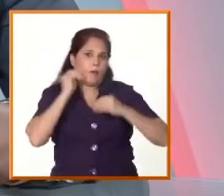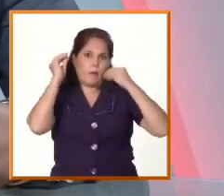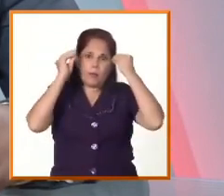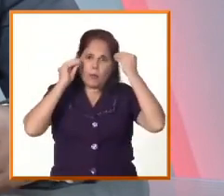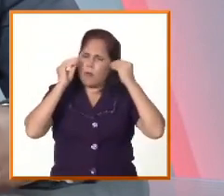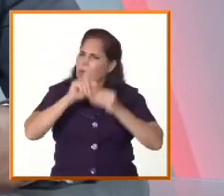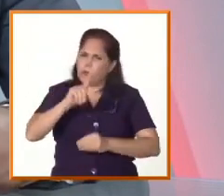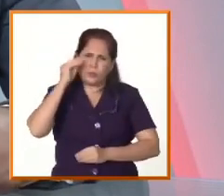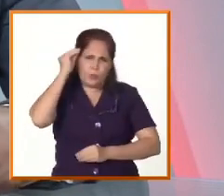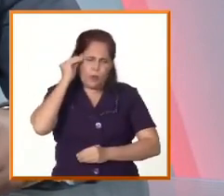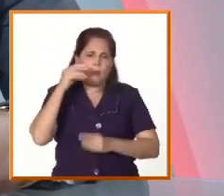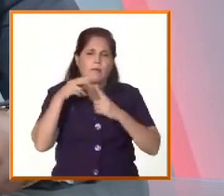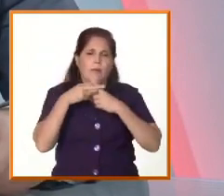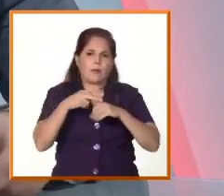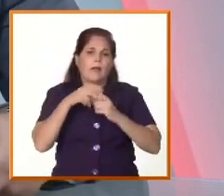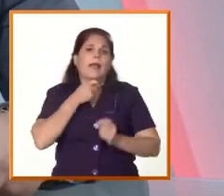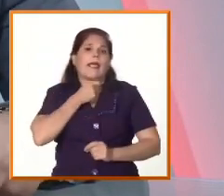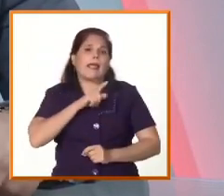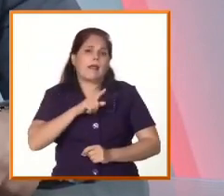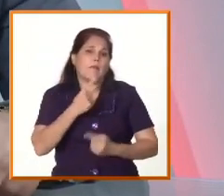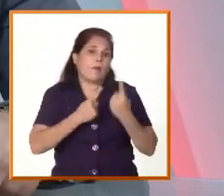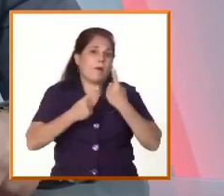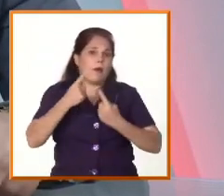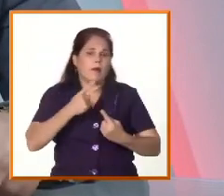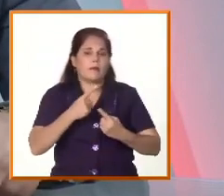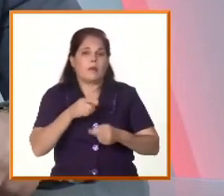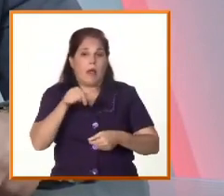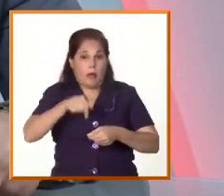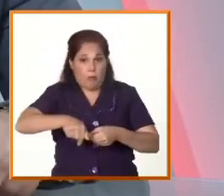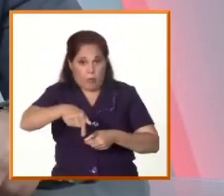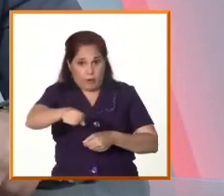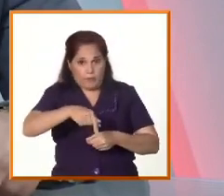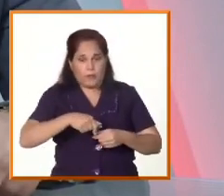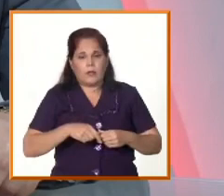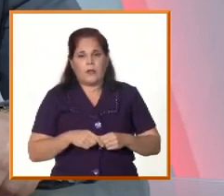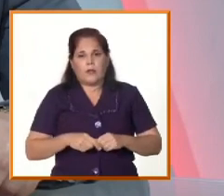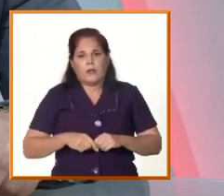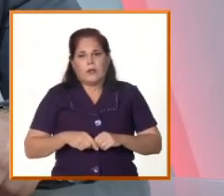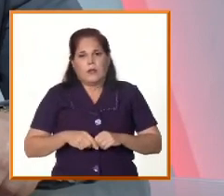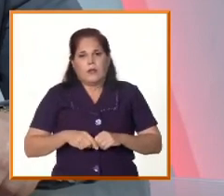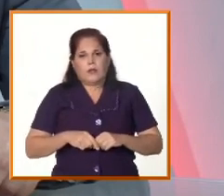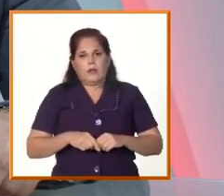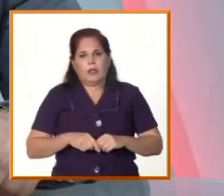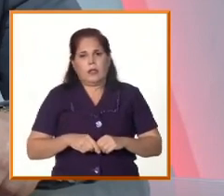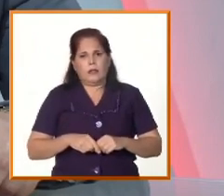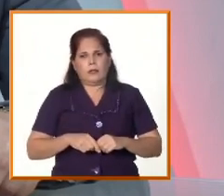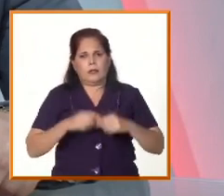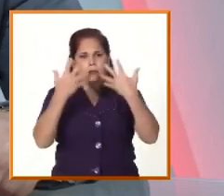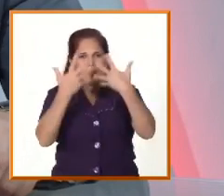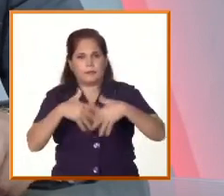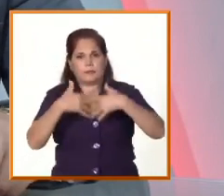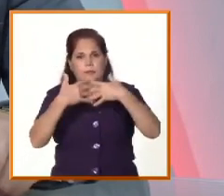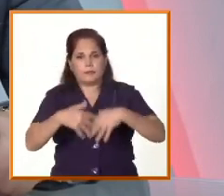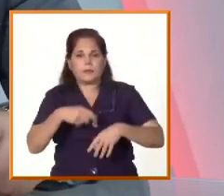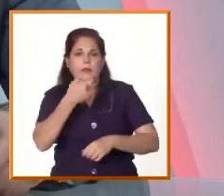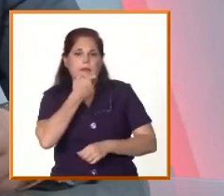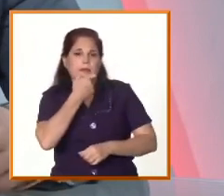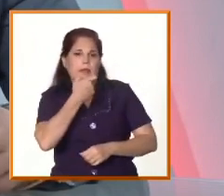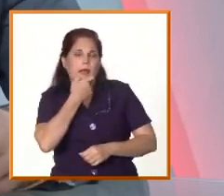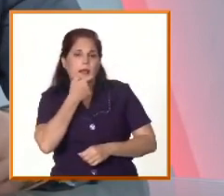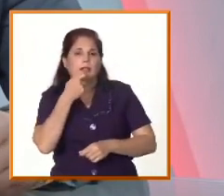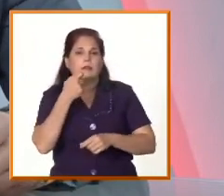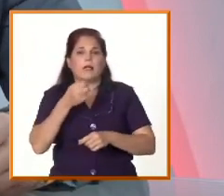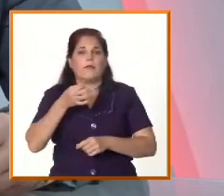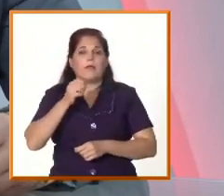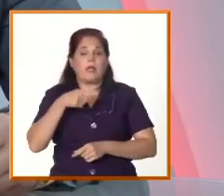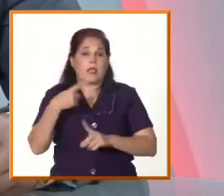justa que tiene nuestro pueblo está arrancando está arrancando una fábrica de galletas con fritura